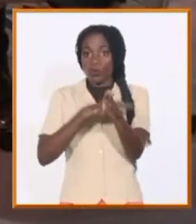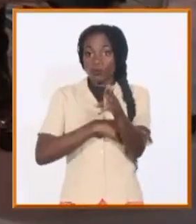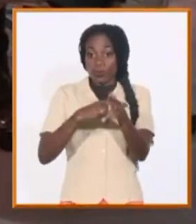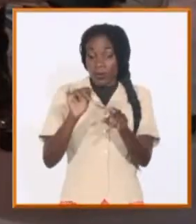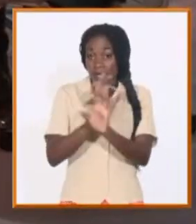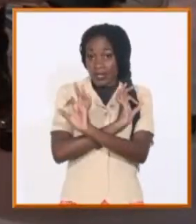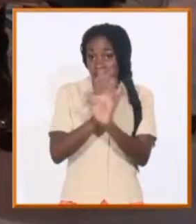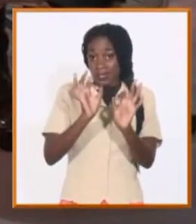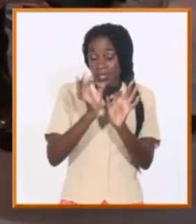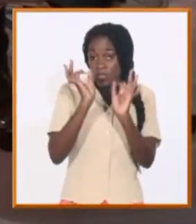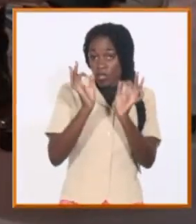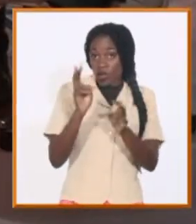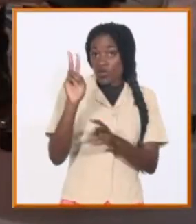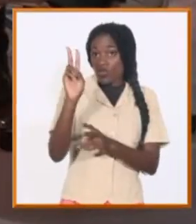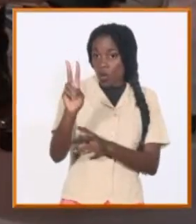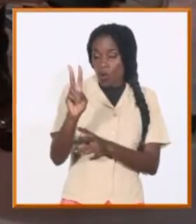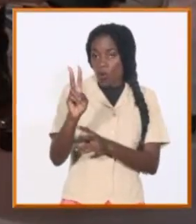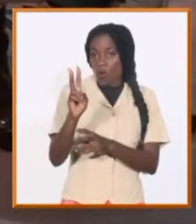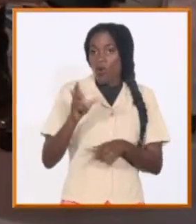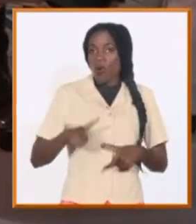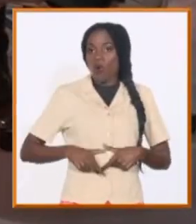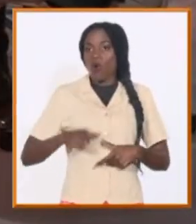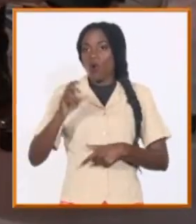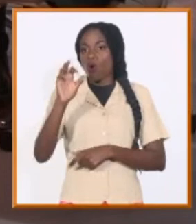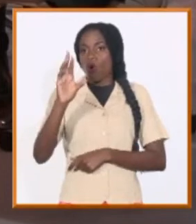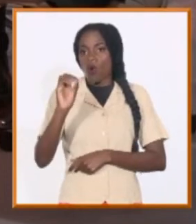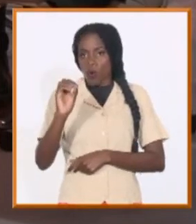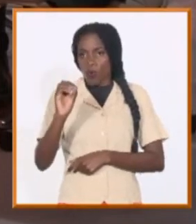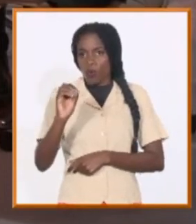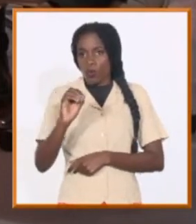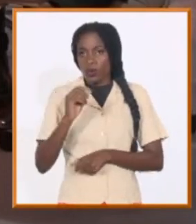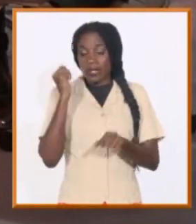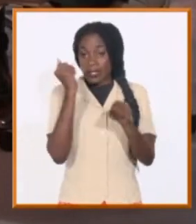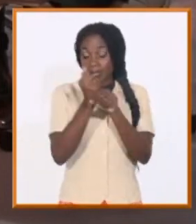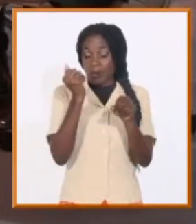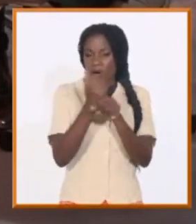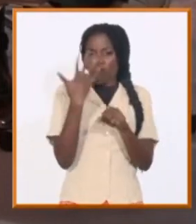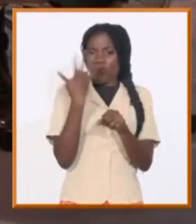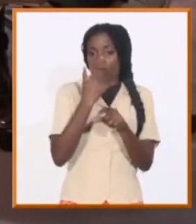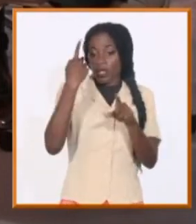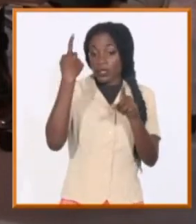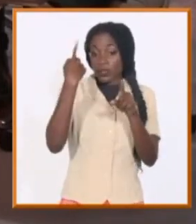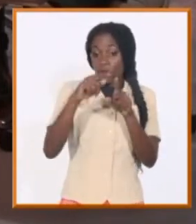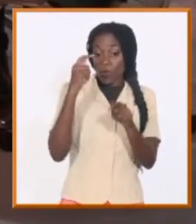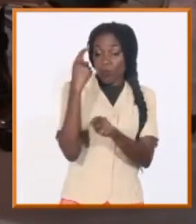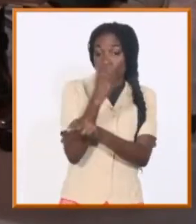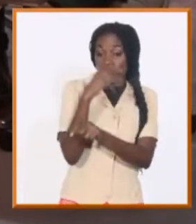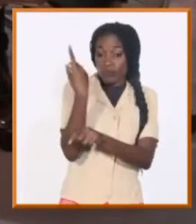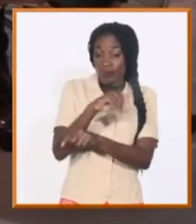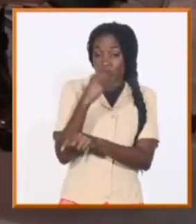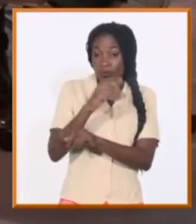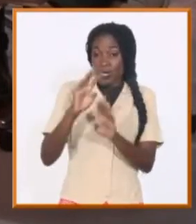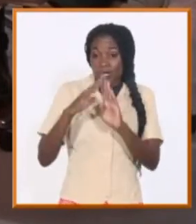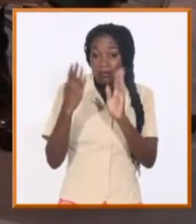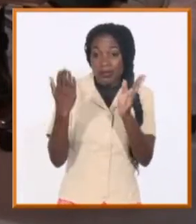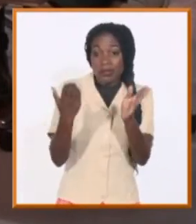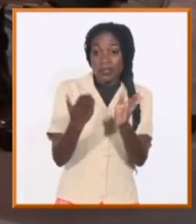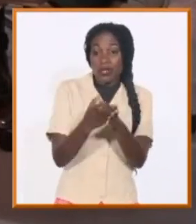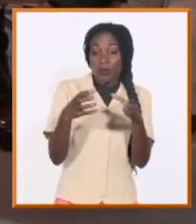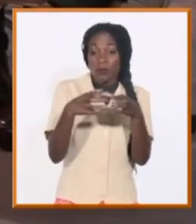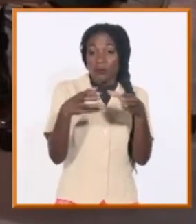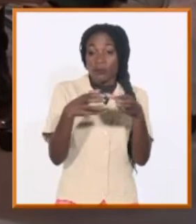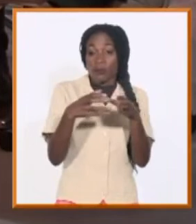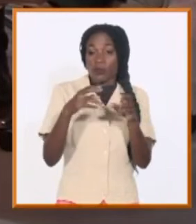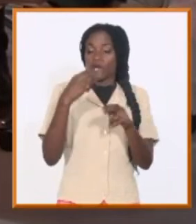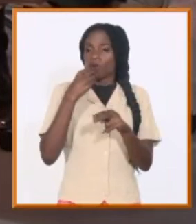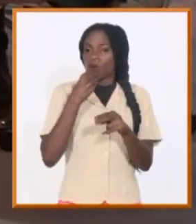especialidad, que era justamente 2 medallas de oro. Yo creo que hay que ponderar el trabajo de Filiberto Delgado, un excelente entrenador, y de todo el equipo que